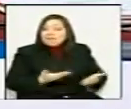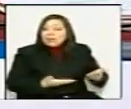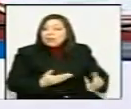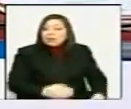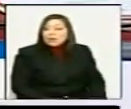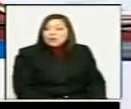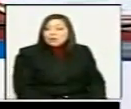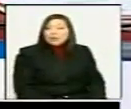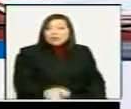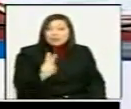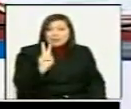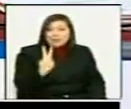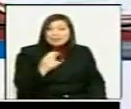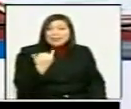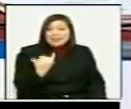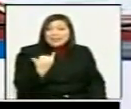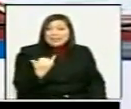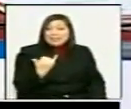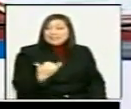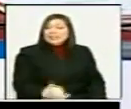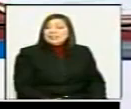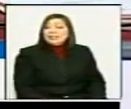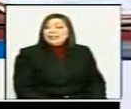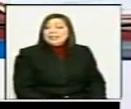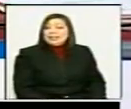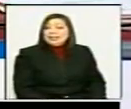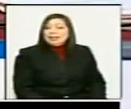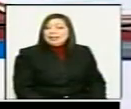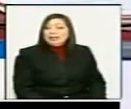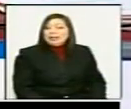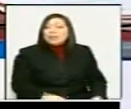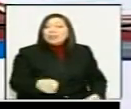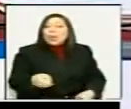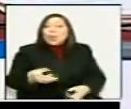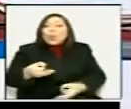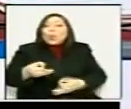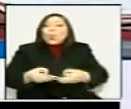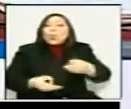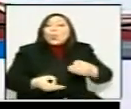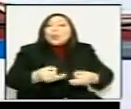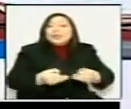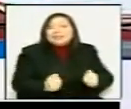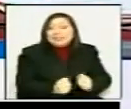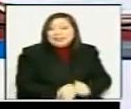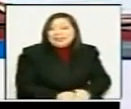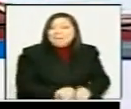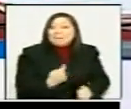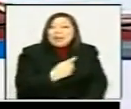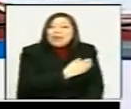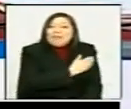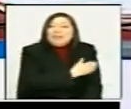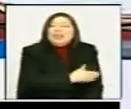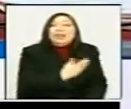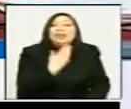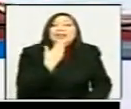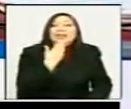y dos de ellos están ajusticiados por favorecer a